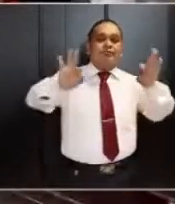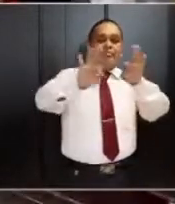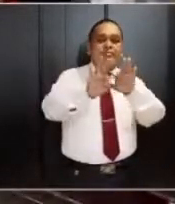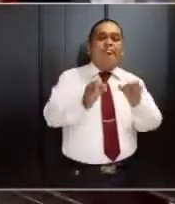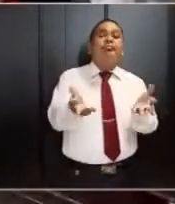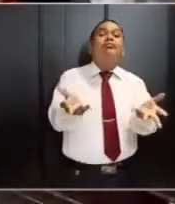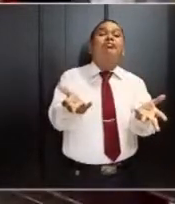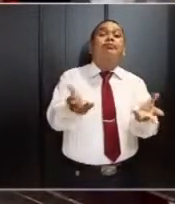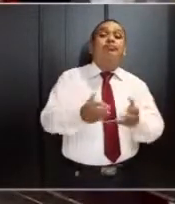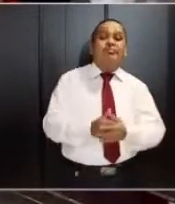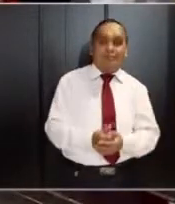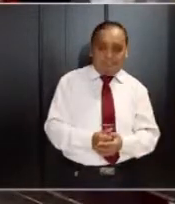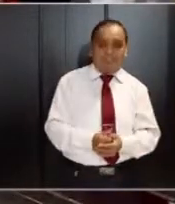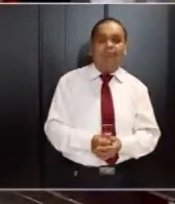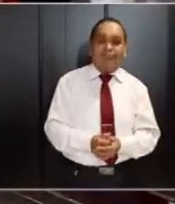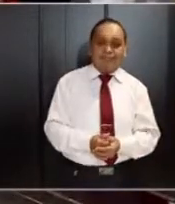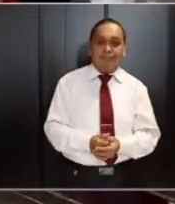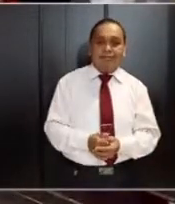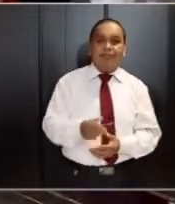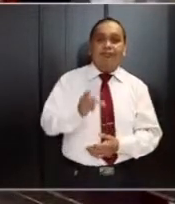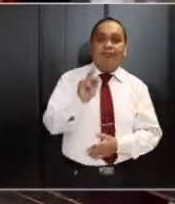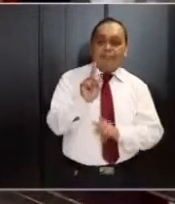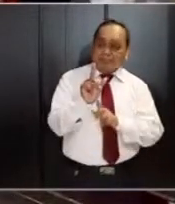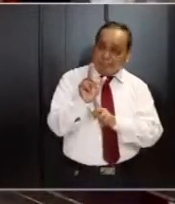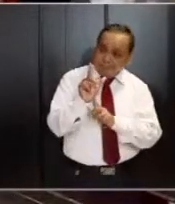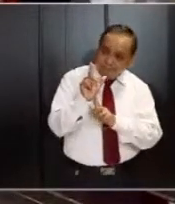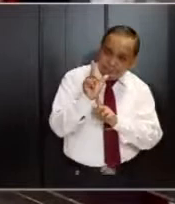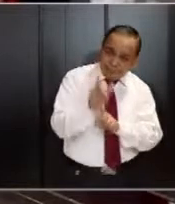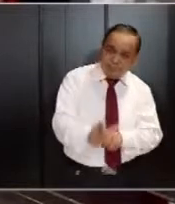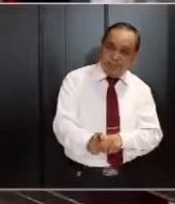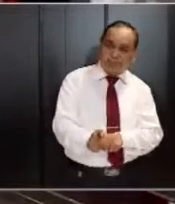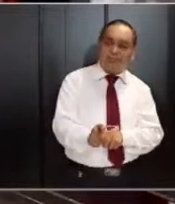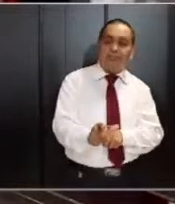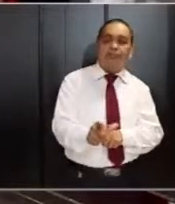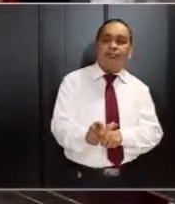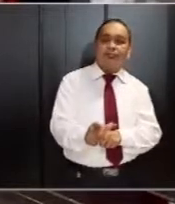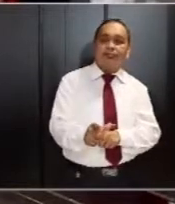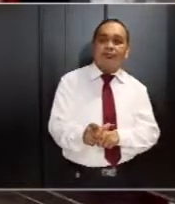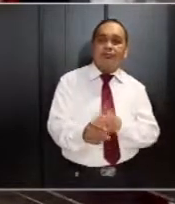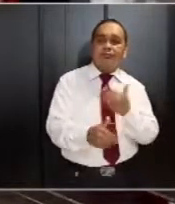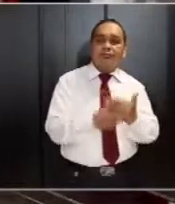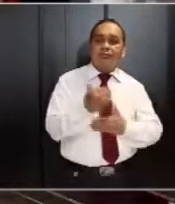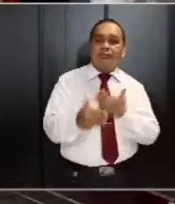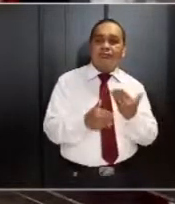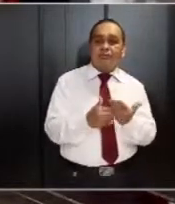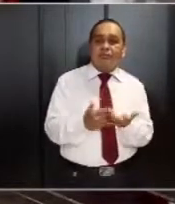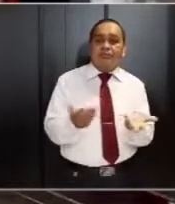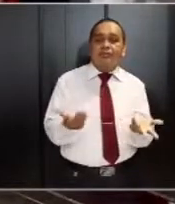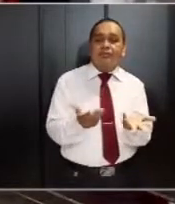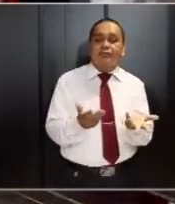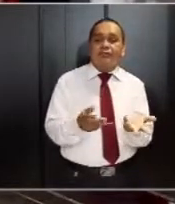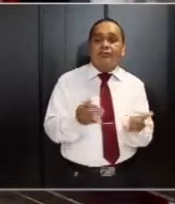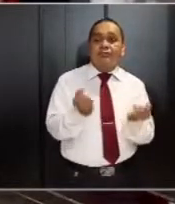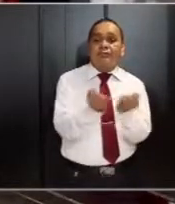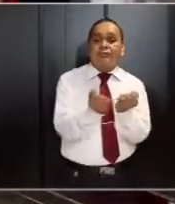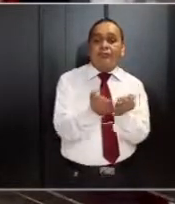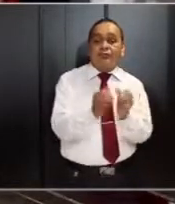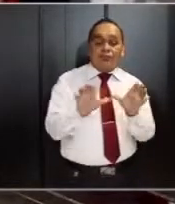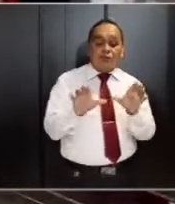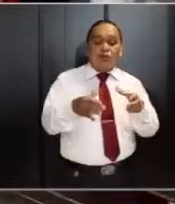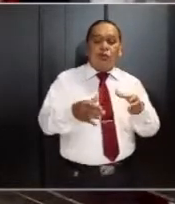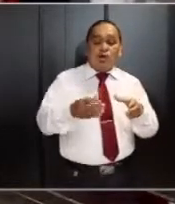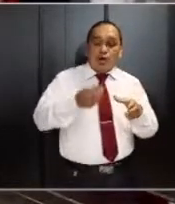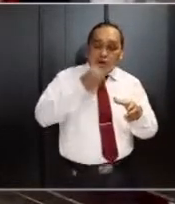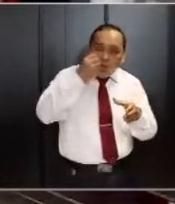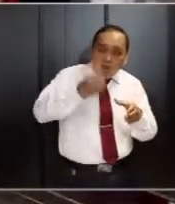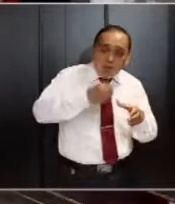todavía no se continúa con ese programa, pues echar a andar o promover los comedores comunitarios en